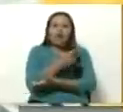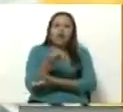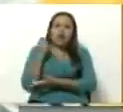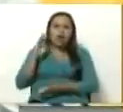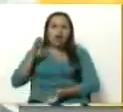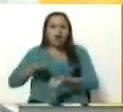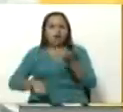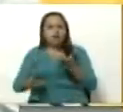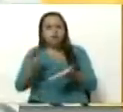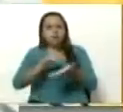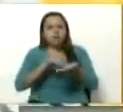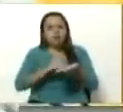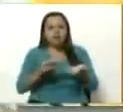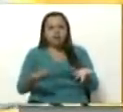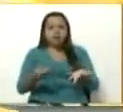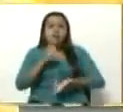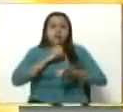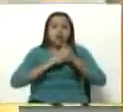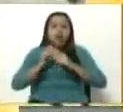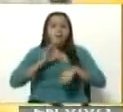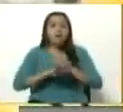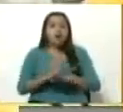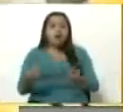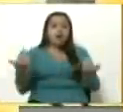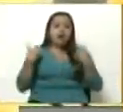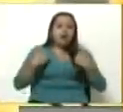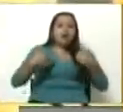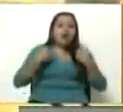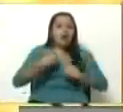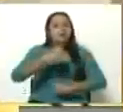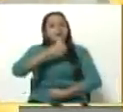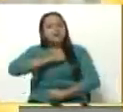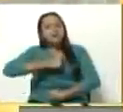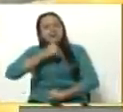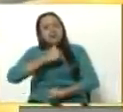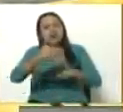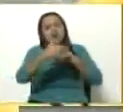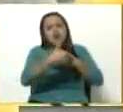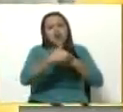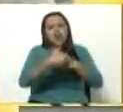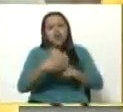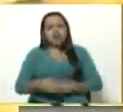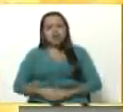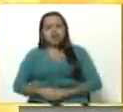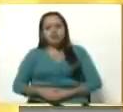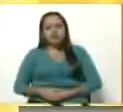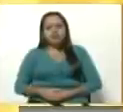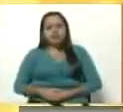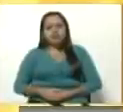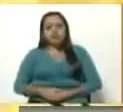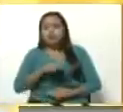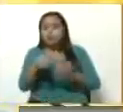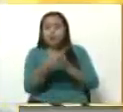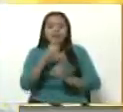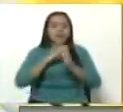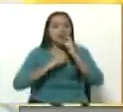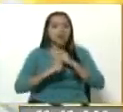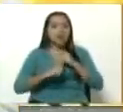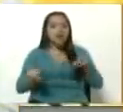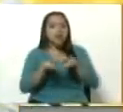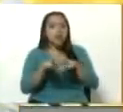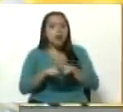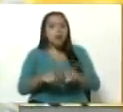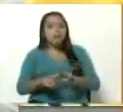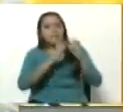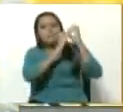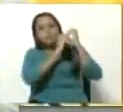ocasiones anteriores. Porque para soportar todas estas agresiones, para soportar por donde hemos transitado, es un enorme peso